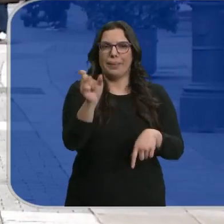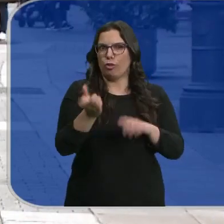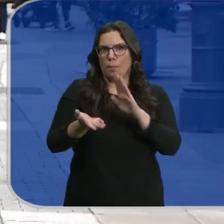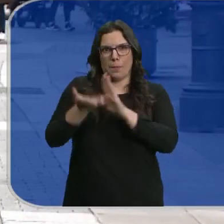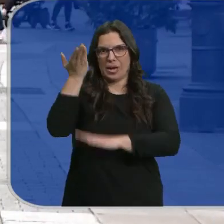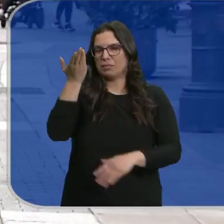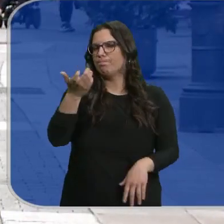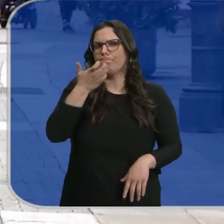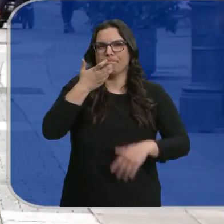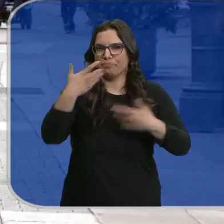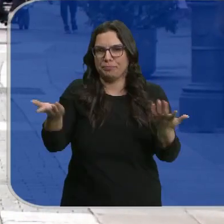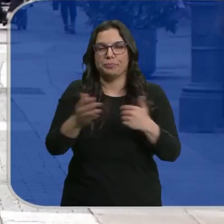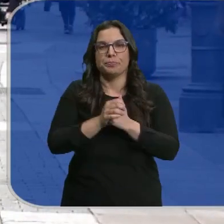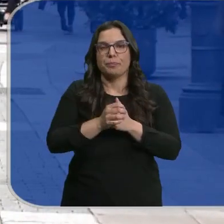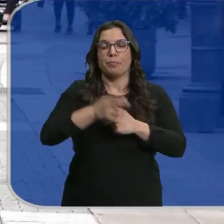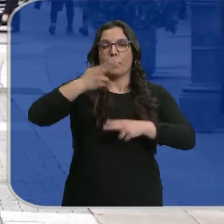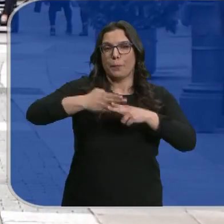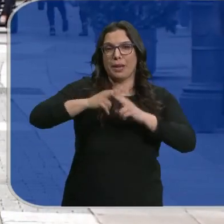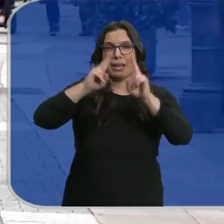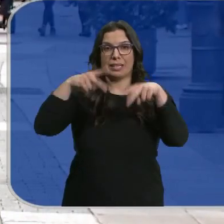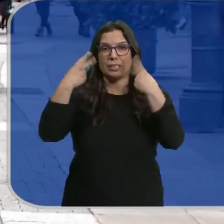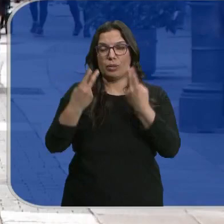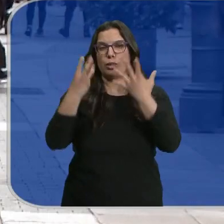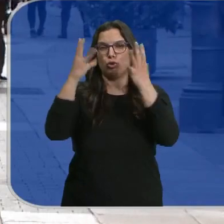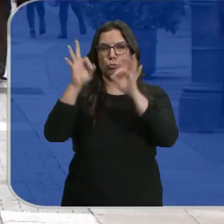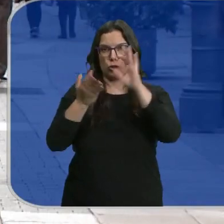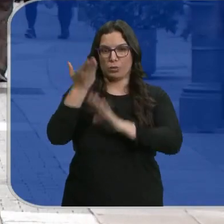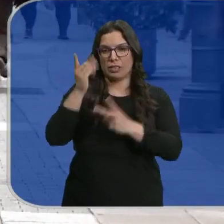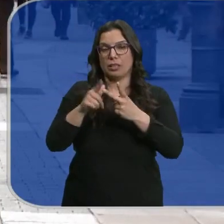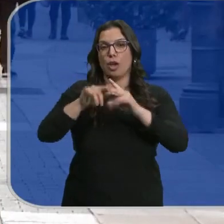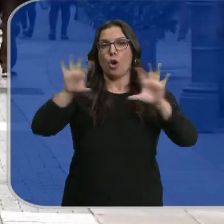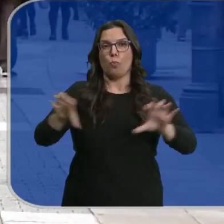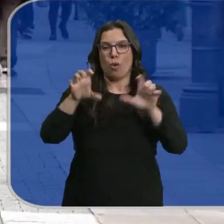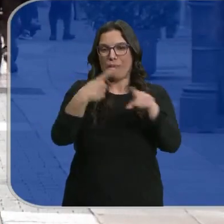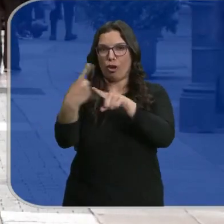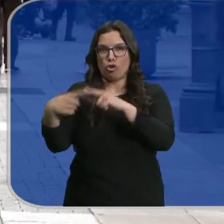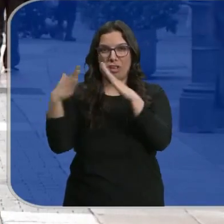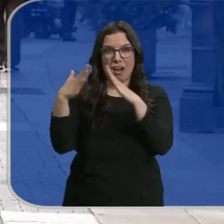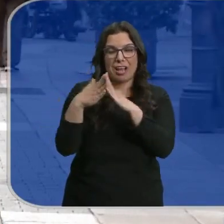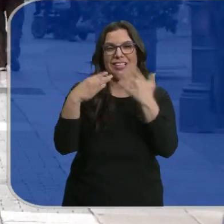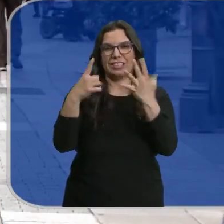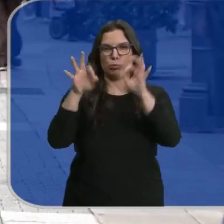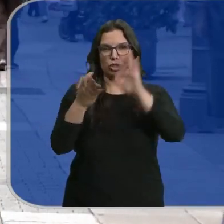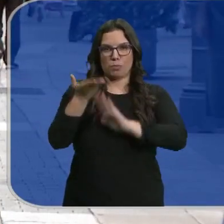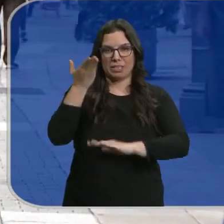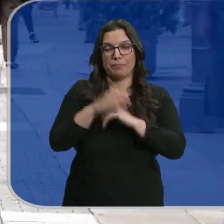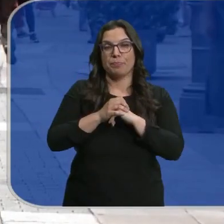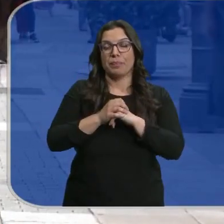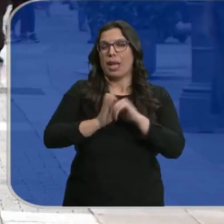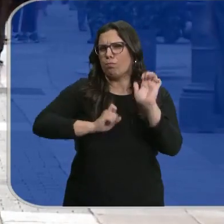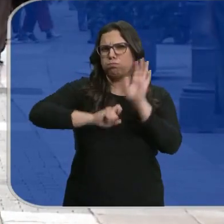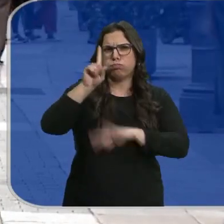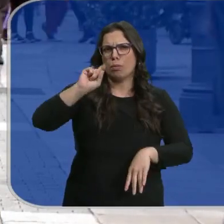han subido. Por poner algunos ejemplos, bares y restaurantes un 8% o muebles y menaje un 6%. Lo que sigue